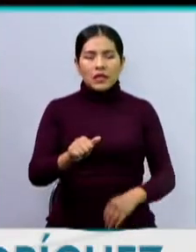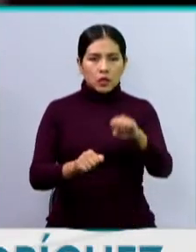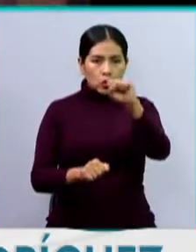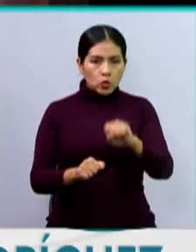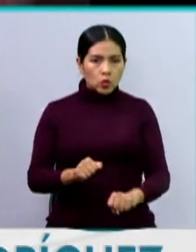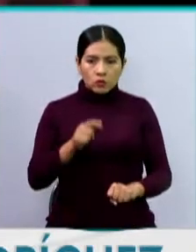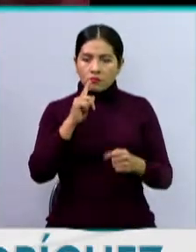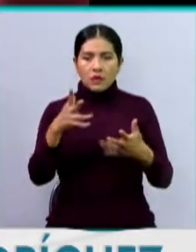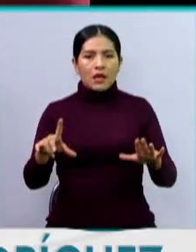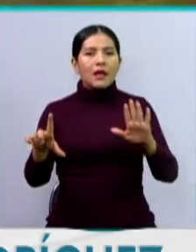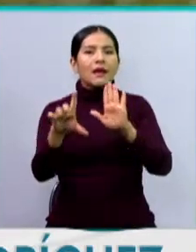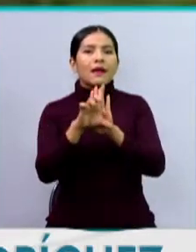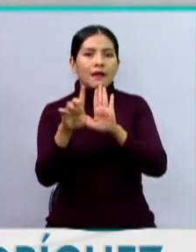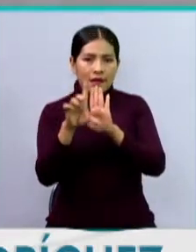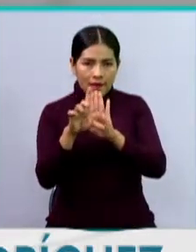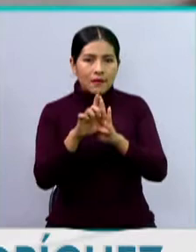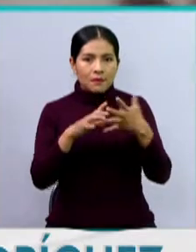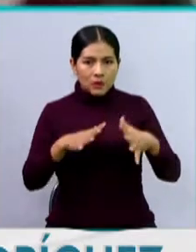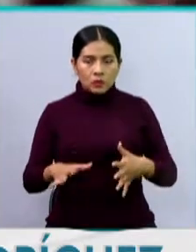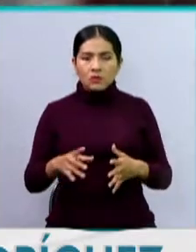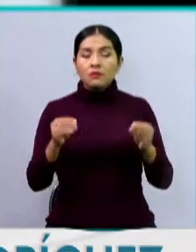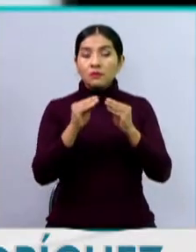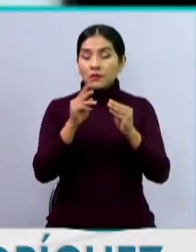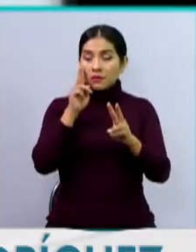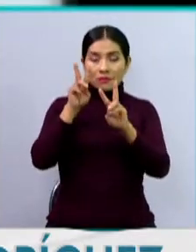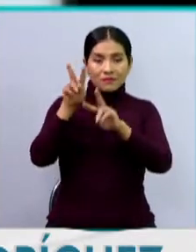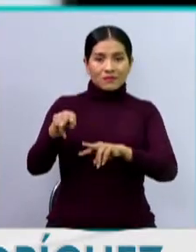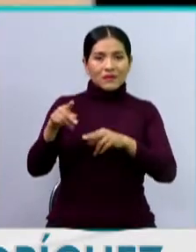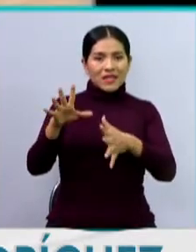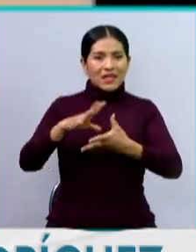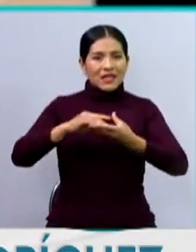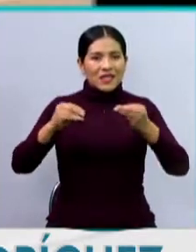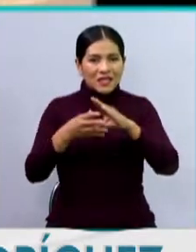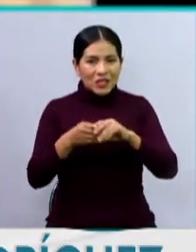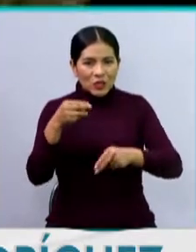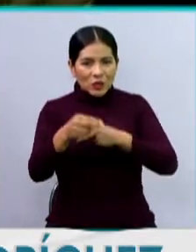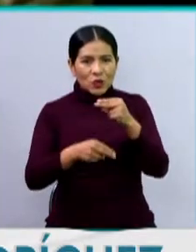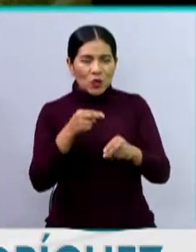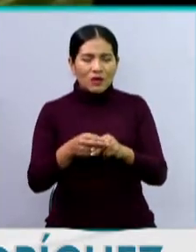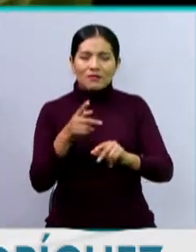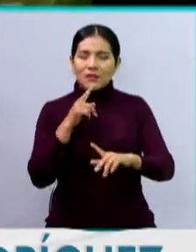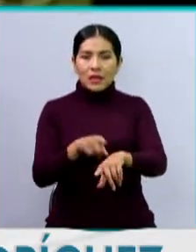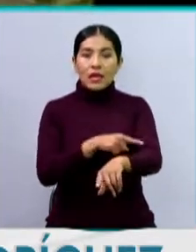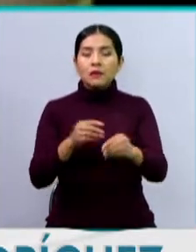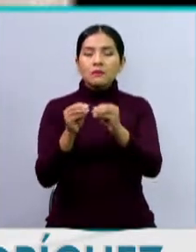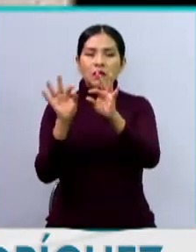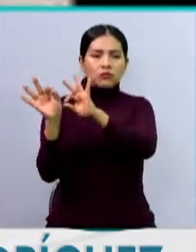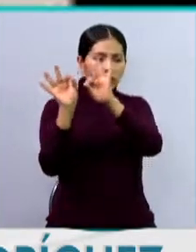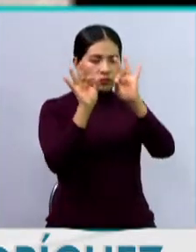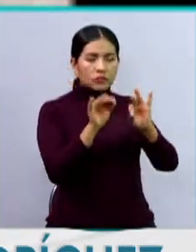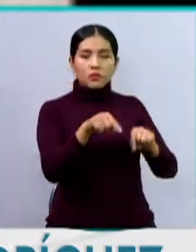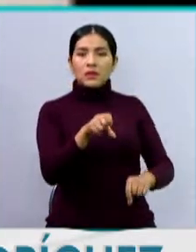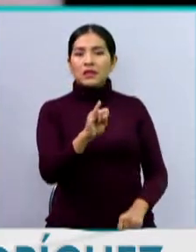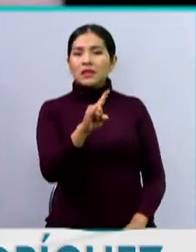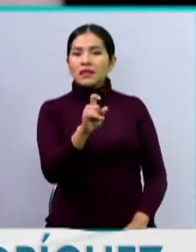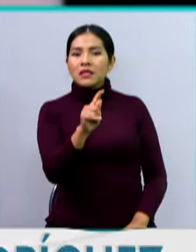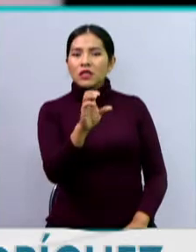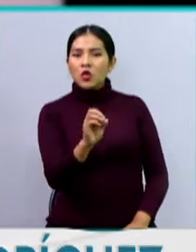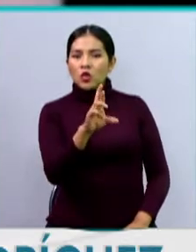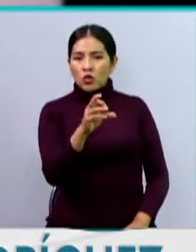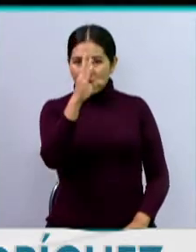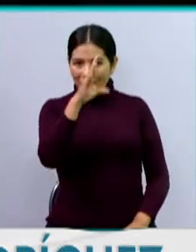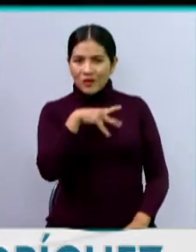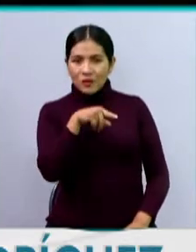bueno, yéndonos un poco lejos de esa parte de la historia y volviendo a Sixto Rodríguez, se podría decir que lo peor